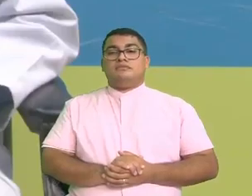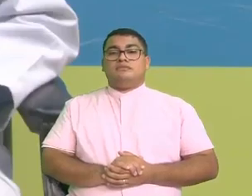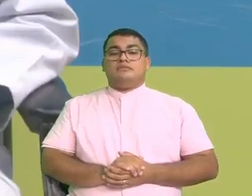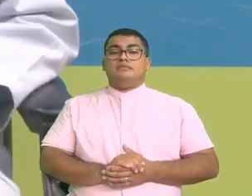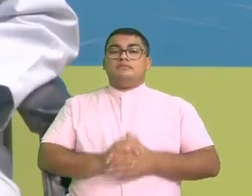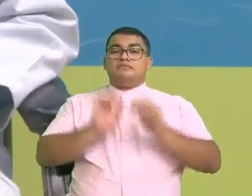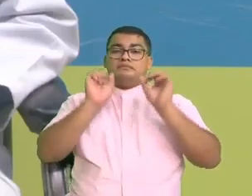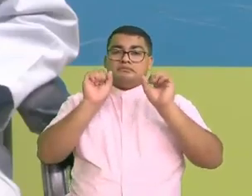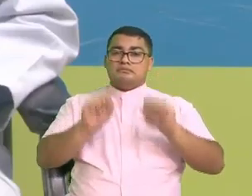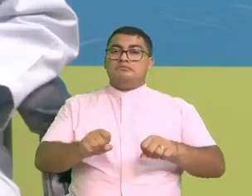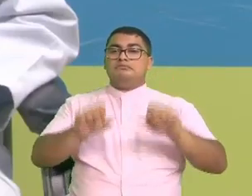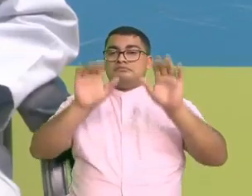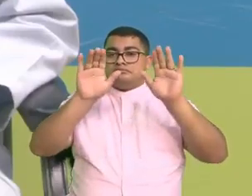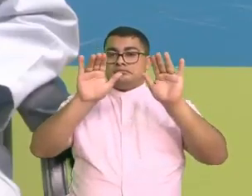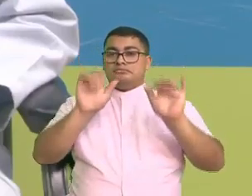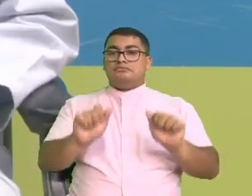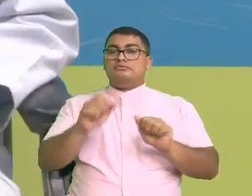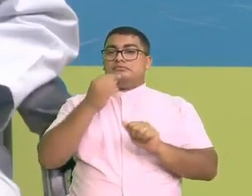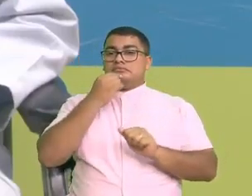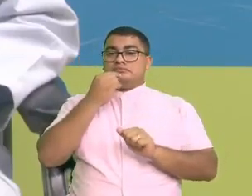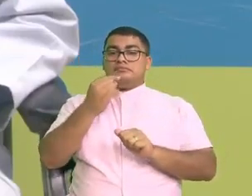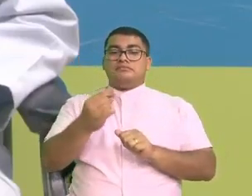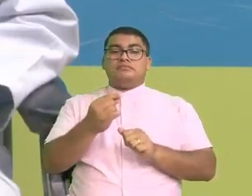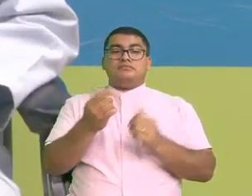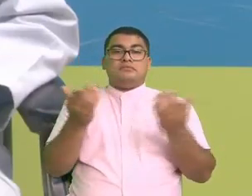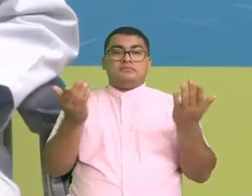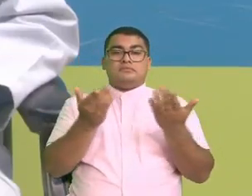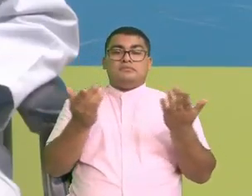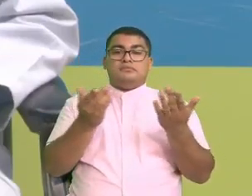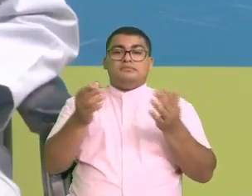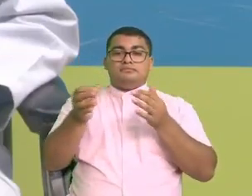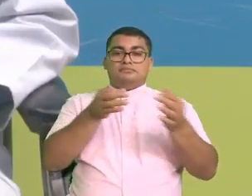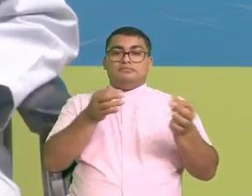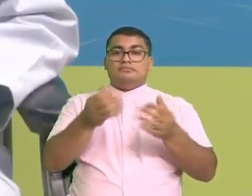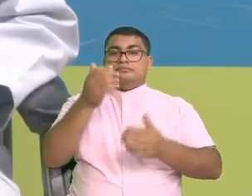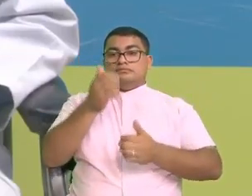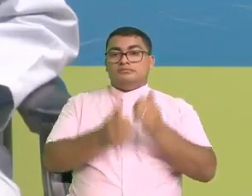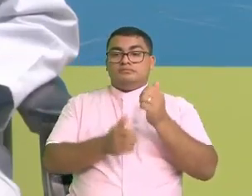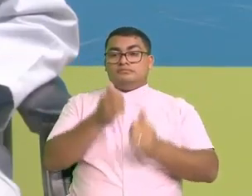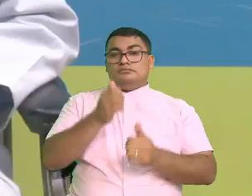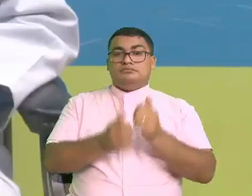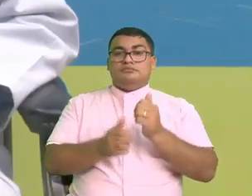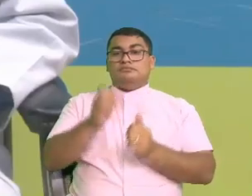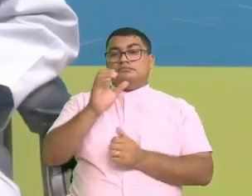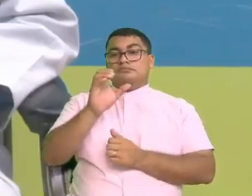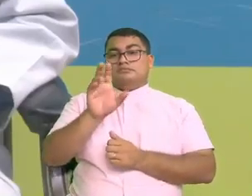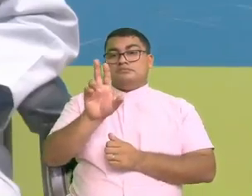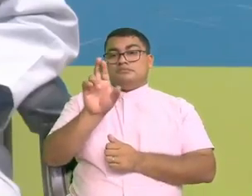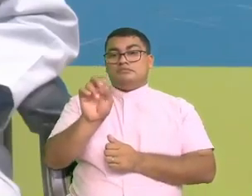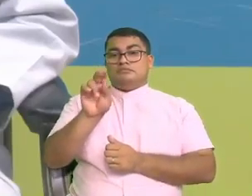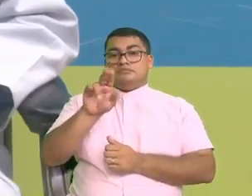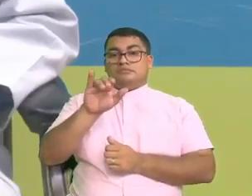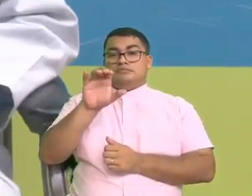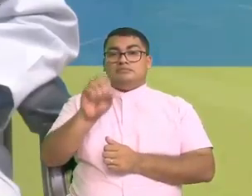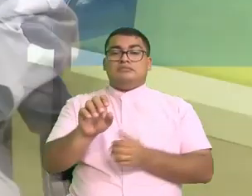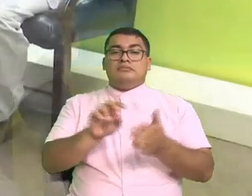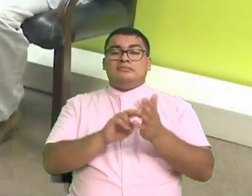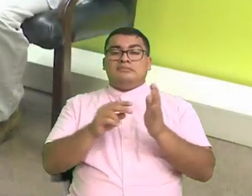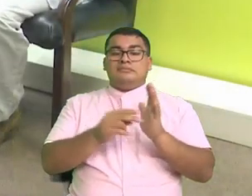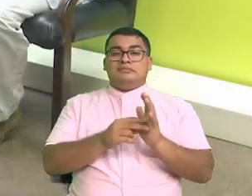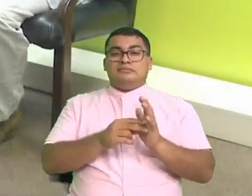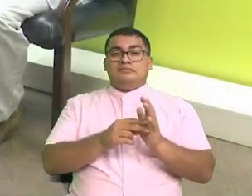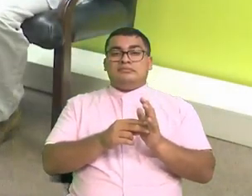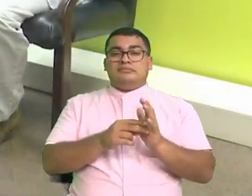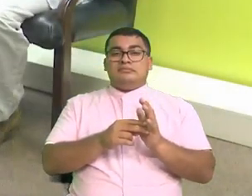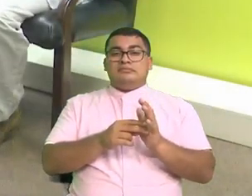nosotros podemos ya catalogar a ese caso como un problema crónico. Y la inflamación, cuando hablamos de